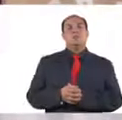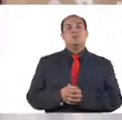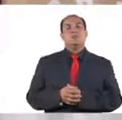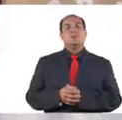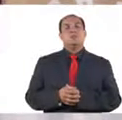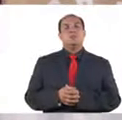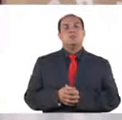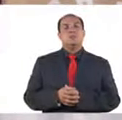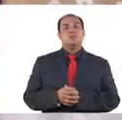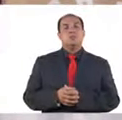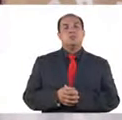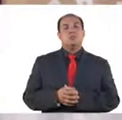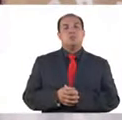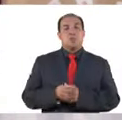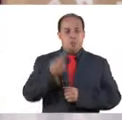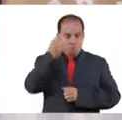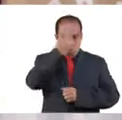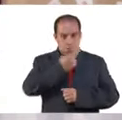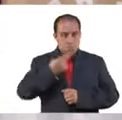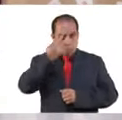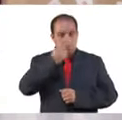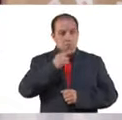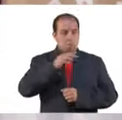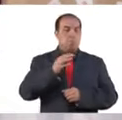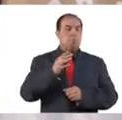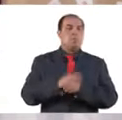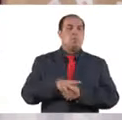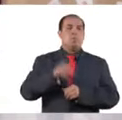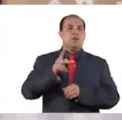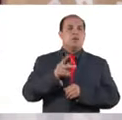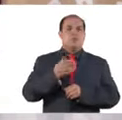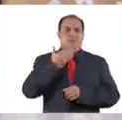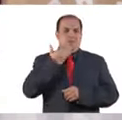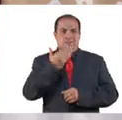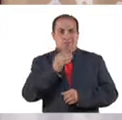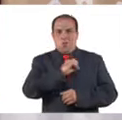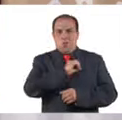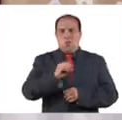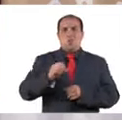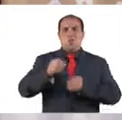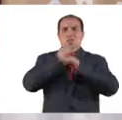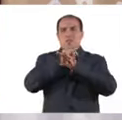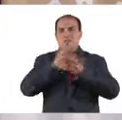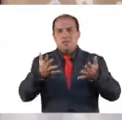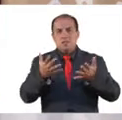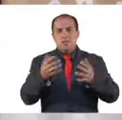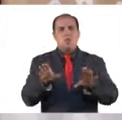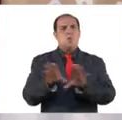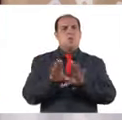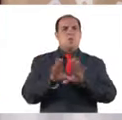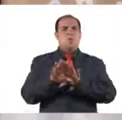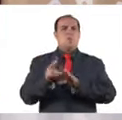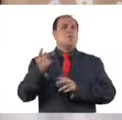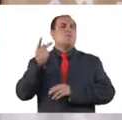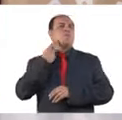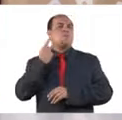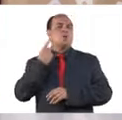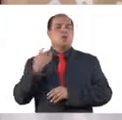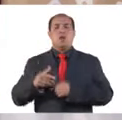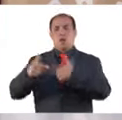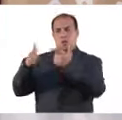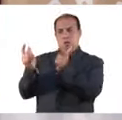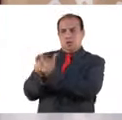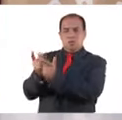no está bien que haya una campaña de odio. Justamente lo que hablábamos, o sea, cómo desde la política, un